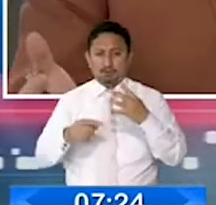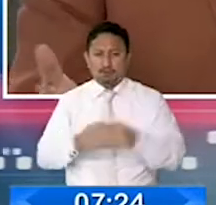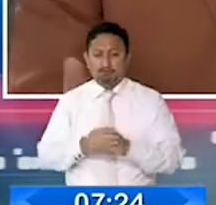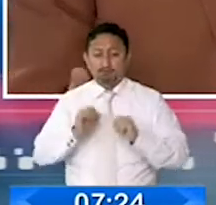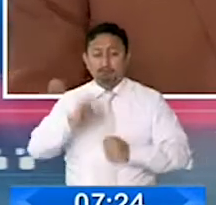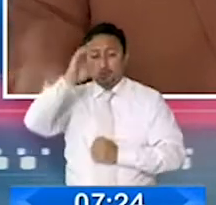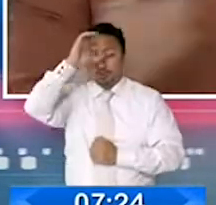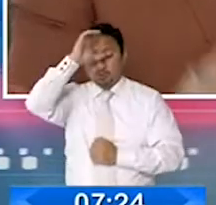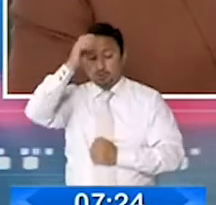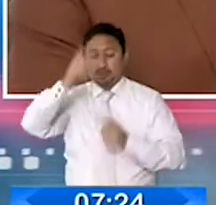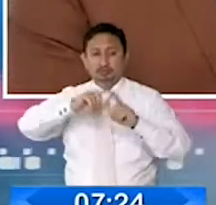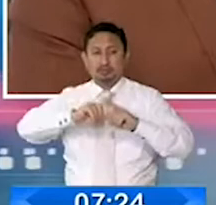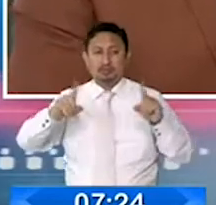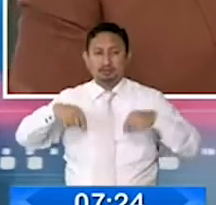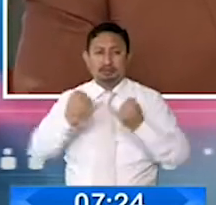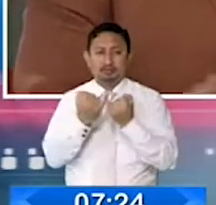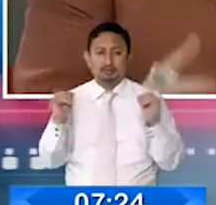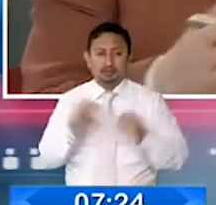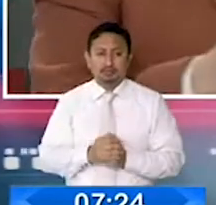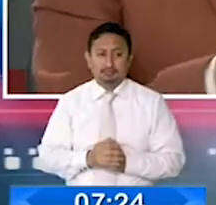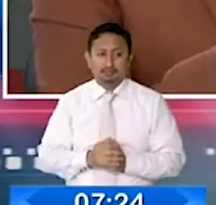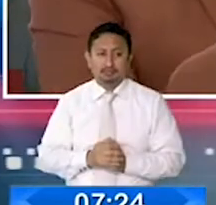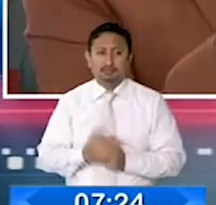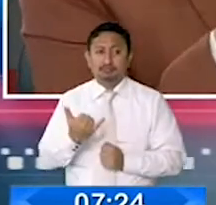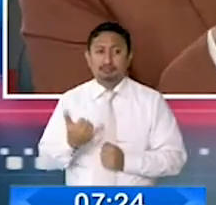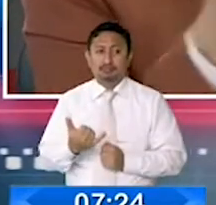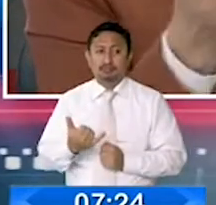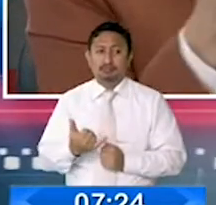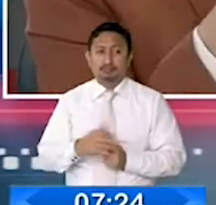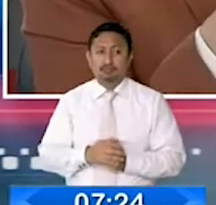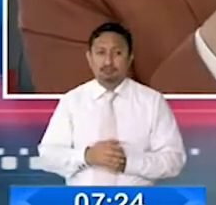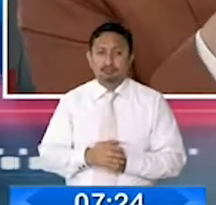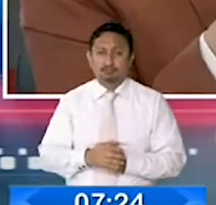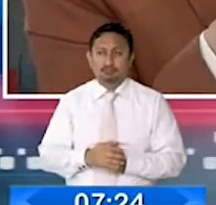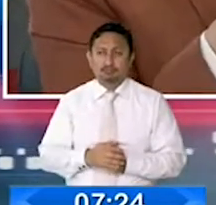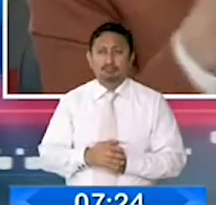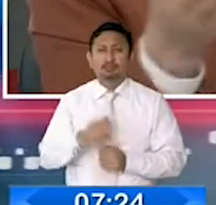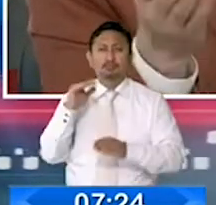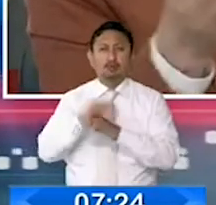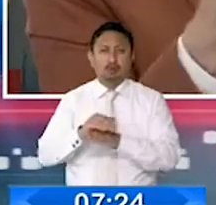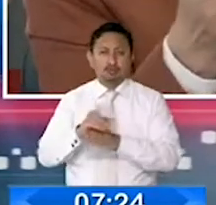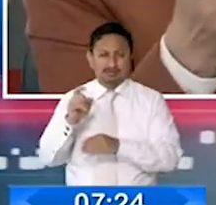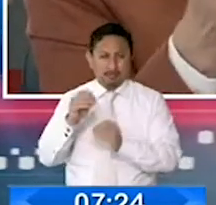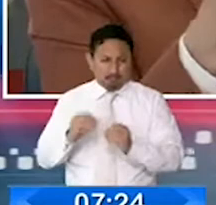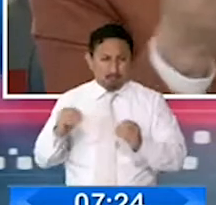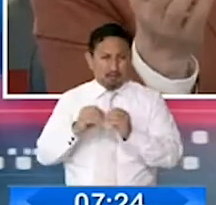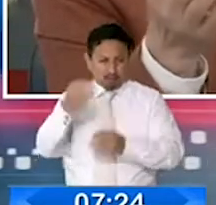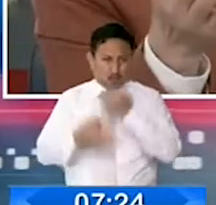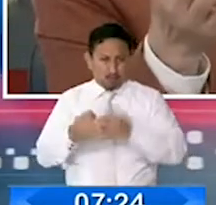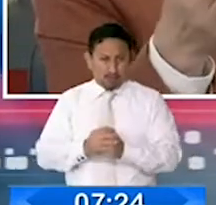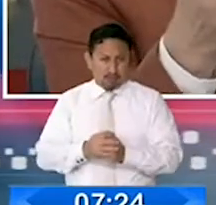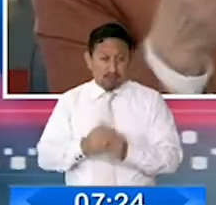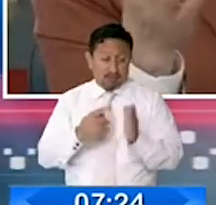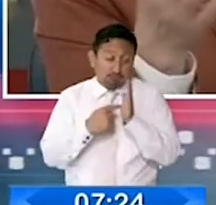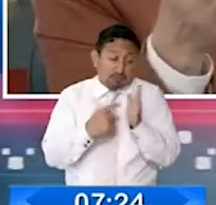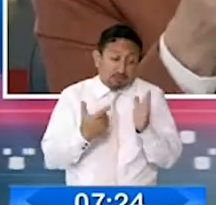cultura distinta, de tener una independencia dentro del poder, ¿no le faltan jueces al país? Y esto le digo porque el Ecuador, en